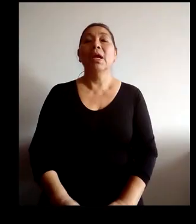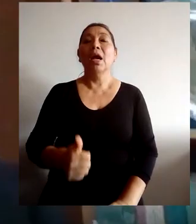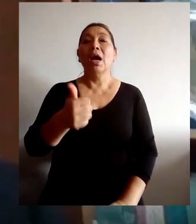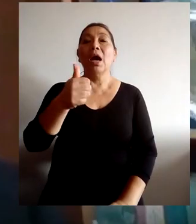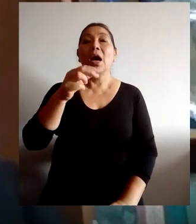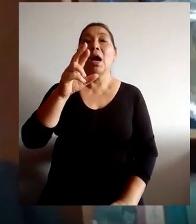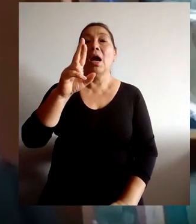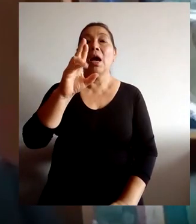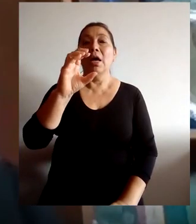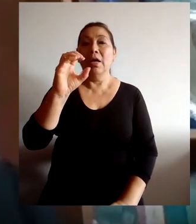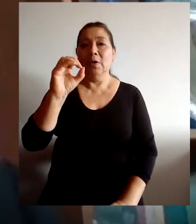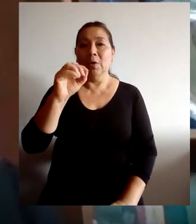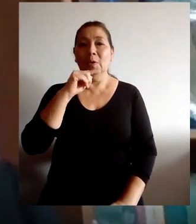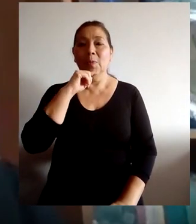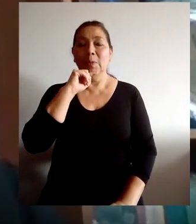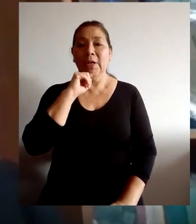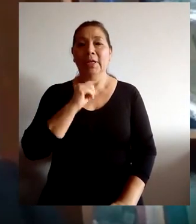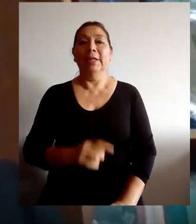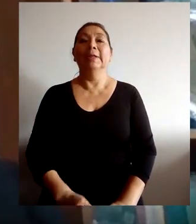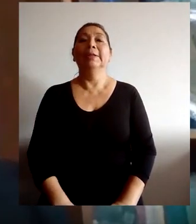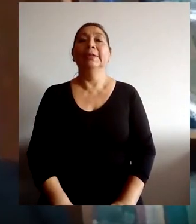Señora abogada,